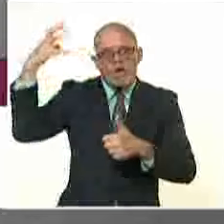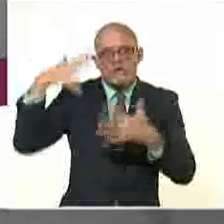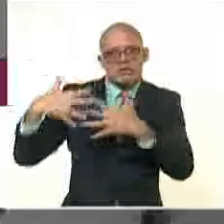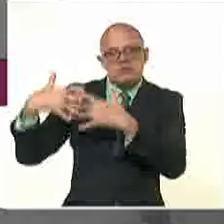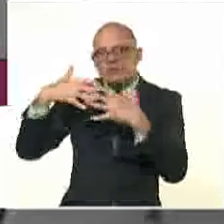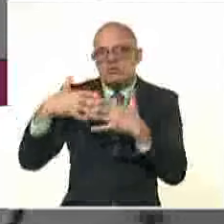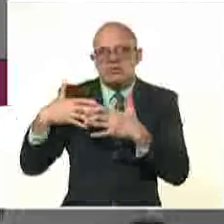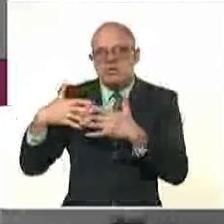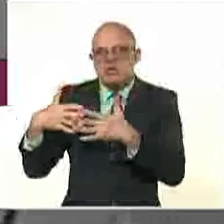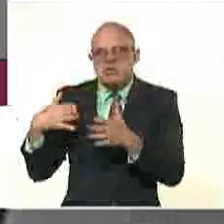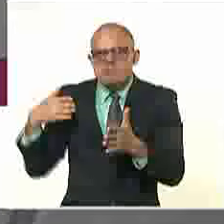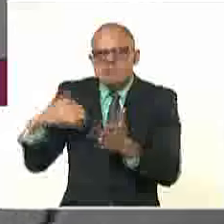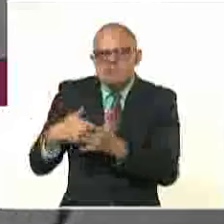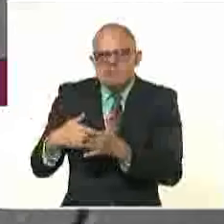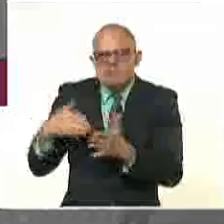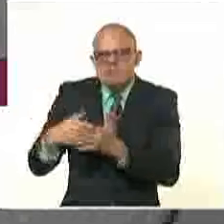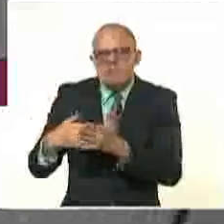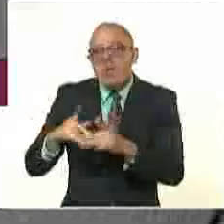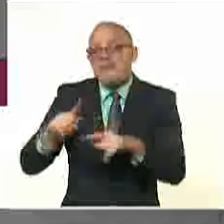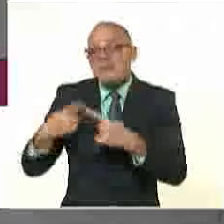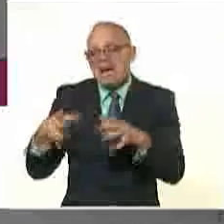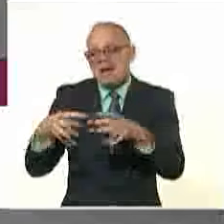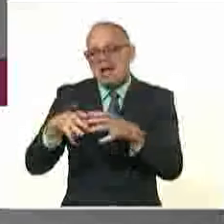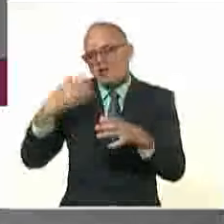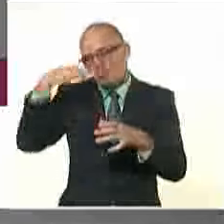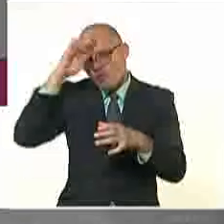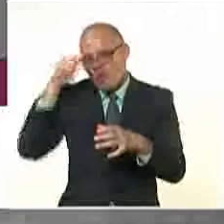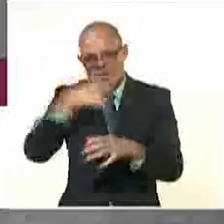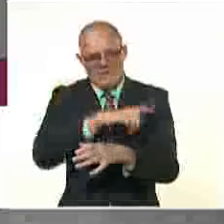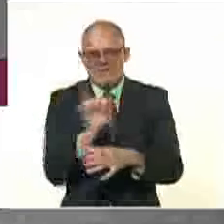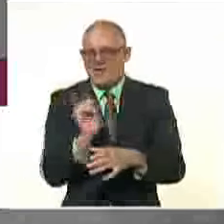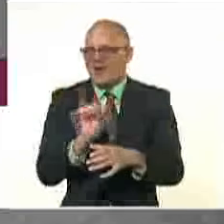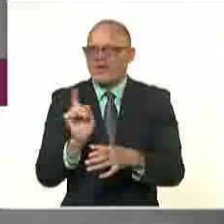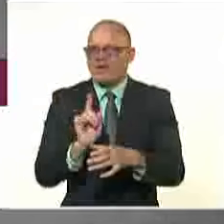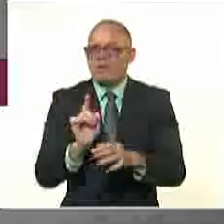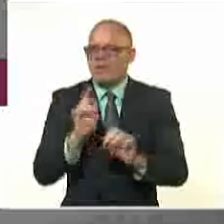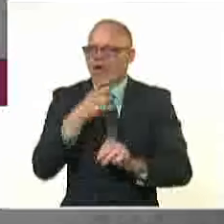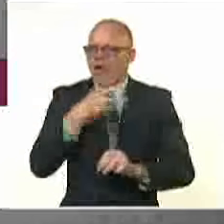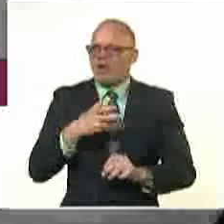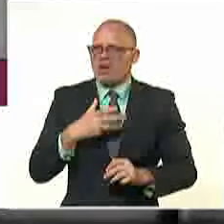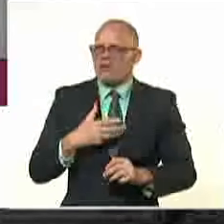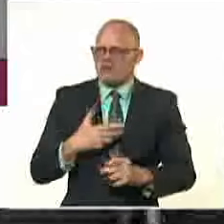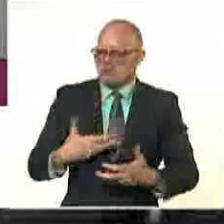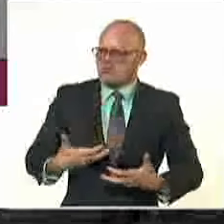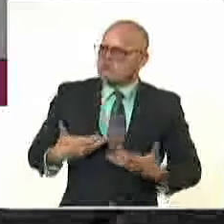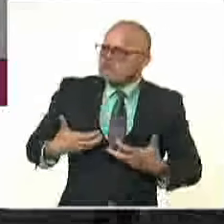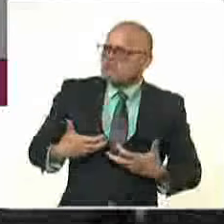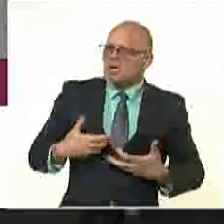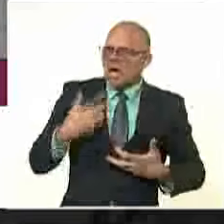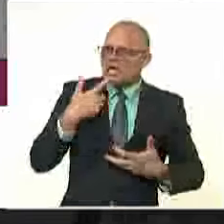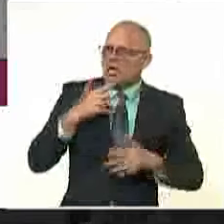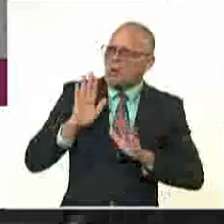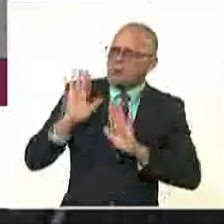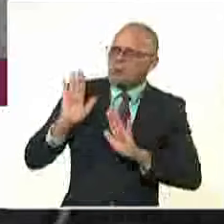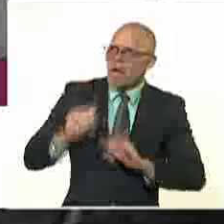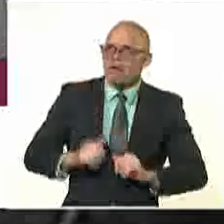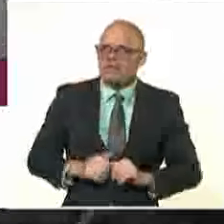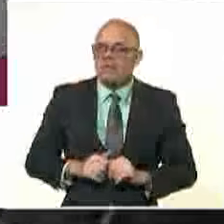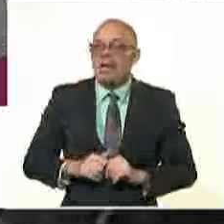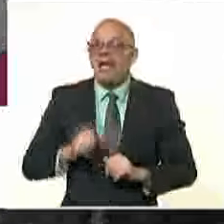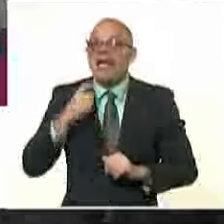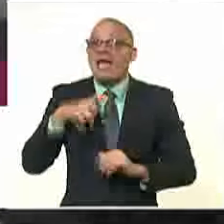la participación de Cuba en el certamen, Fidel demostraba una vez más su enorme capacidad de líder y